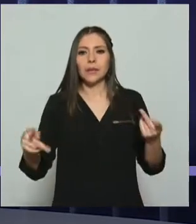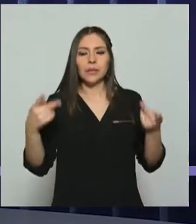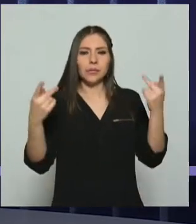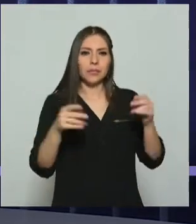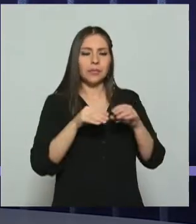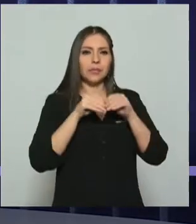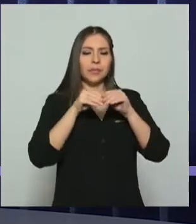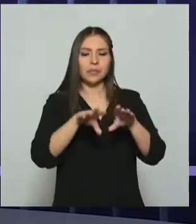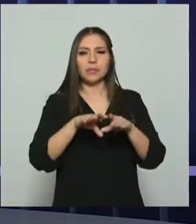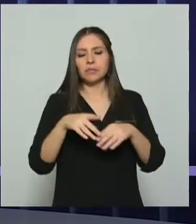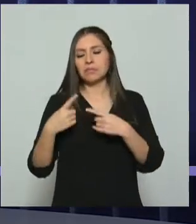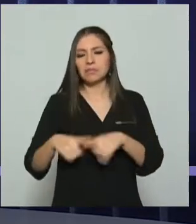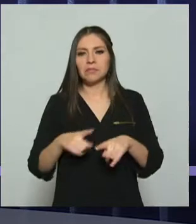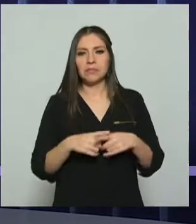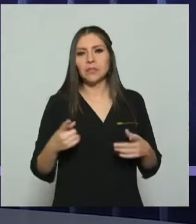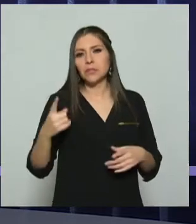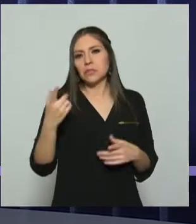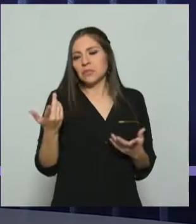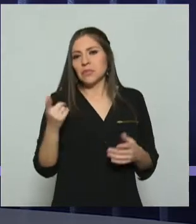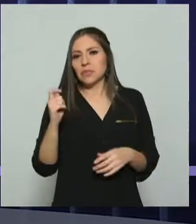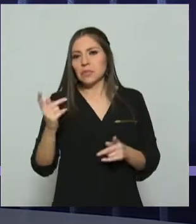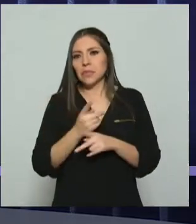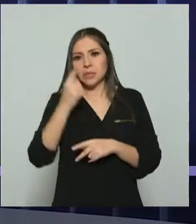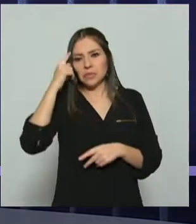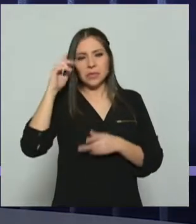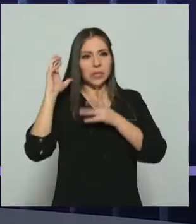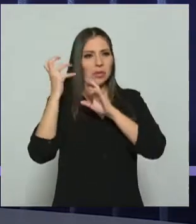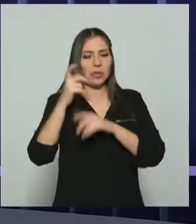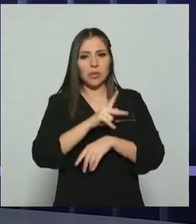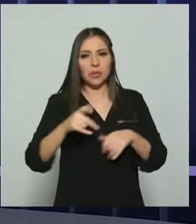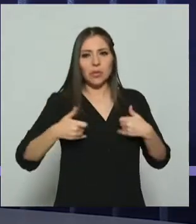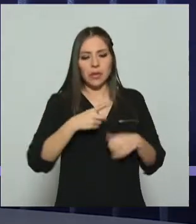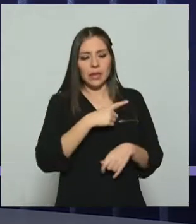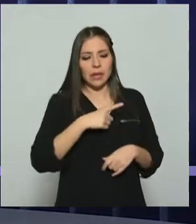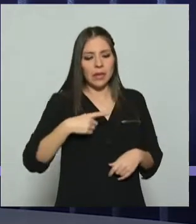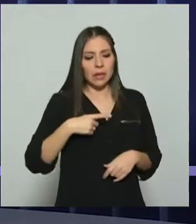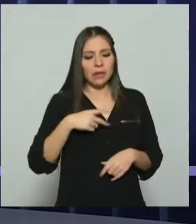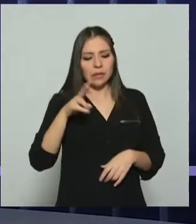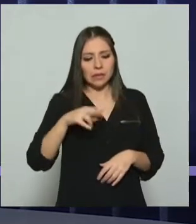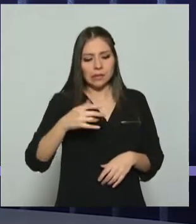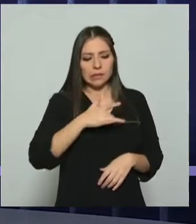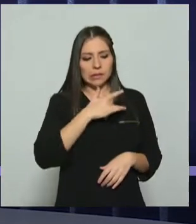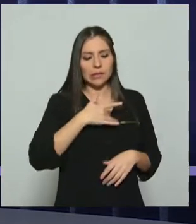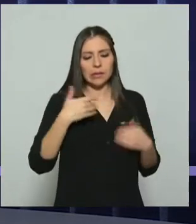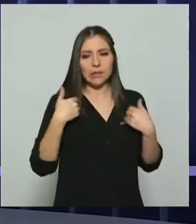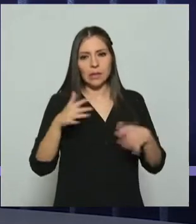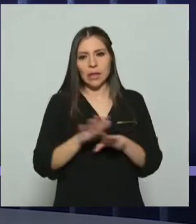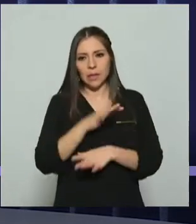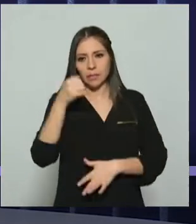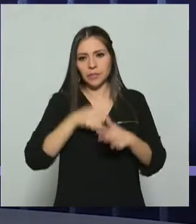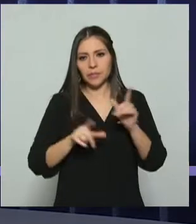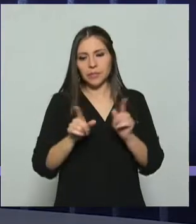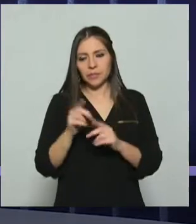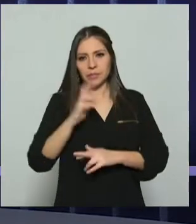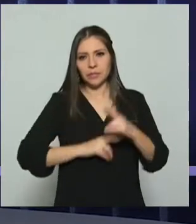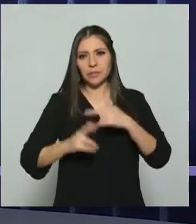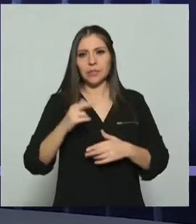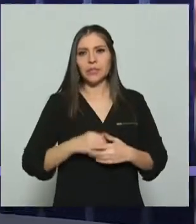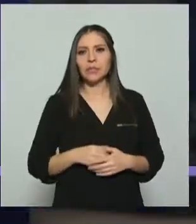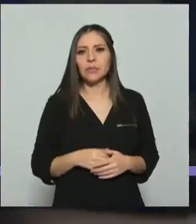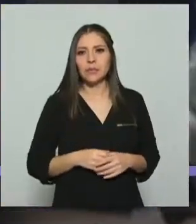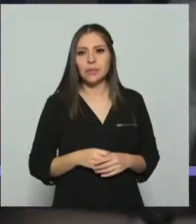imágenes. En fin, algo está ocurriendo en la mentalidad de los jóvenes. Tenemos que hacer una profunda reflexión sobre esto. Vamos a la pausa, ya volvemos.